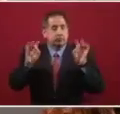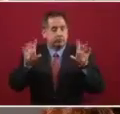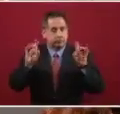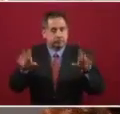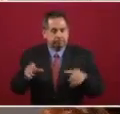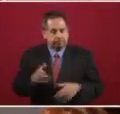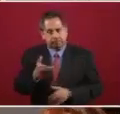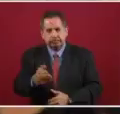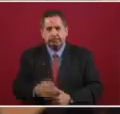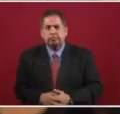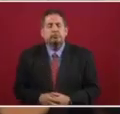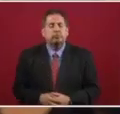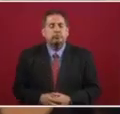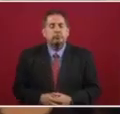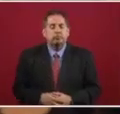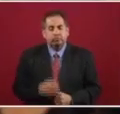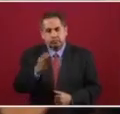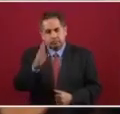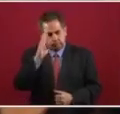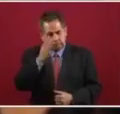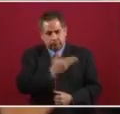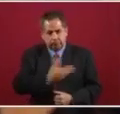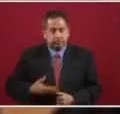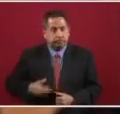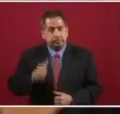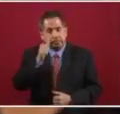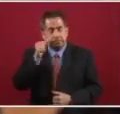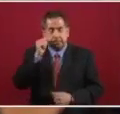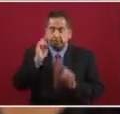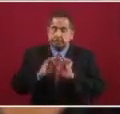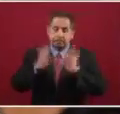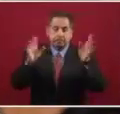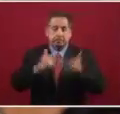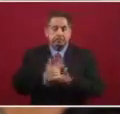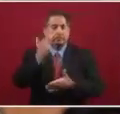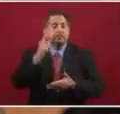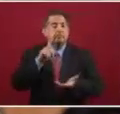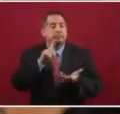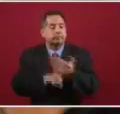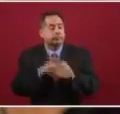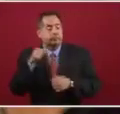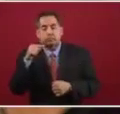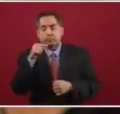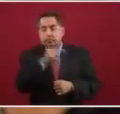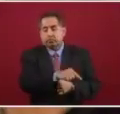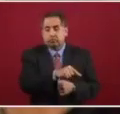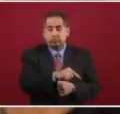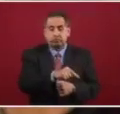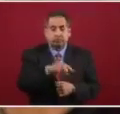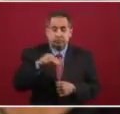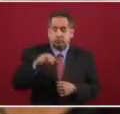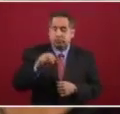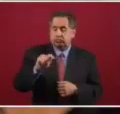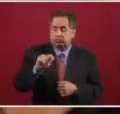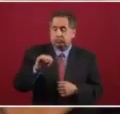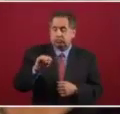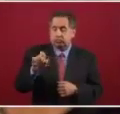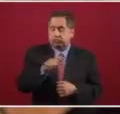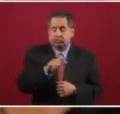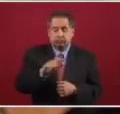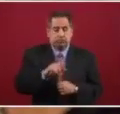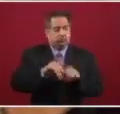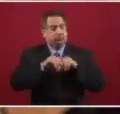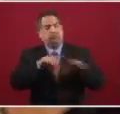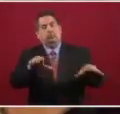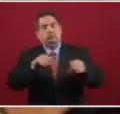Lizárraga. Señor presidente, ayer sucedió algo muy grave promovido desde la agencia del Estado de Notimex, que